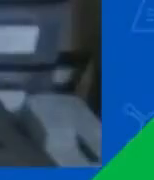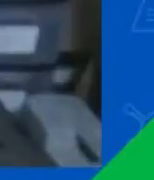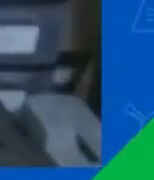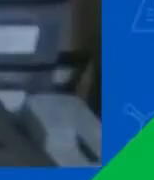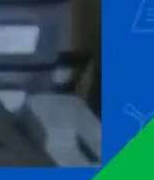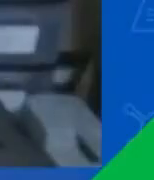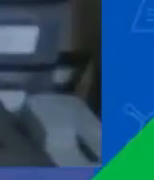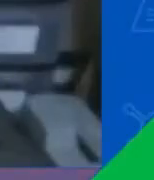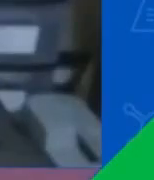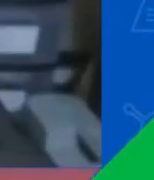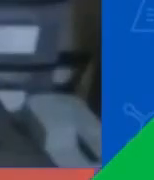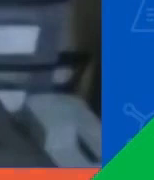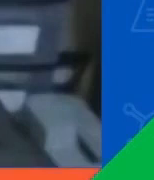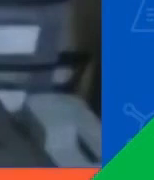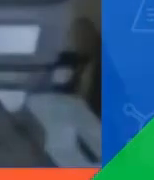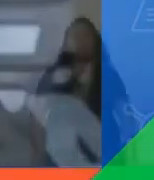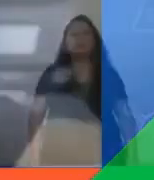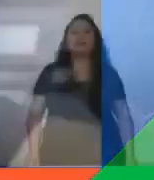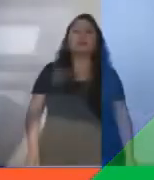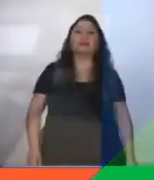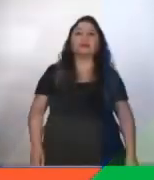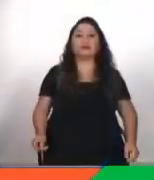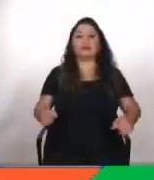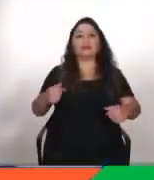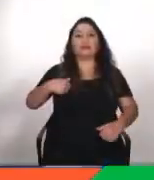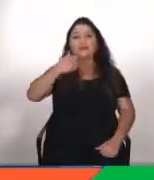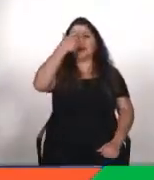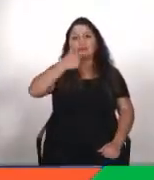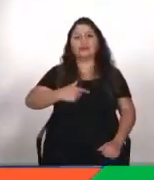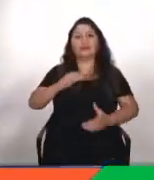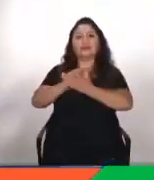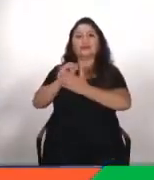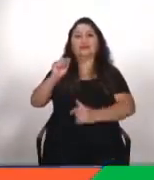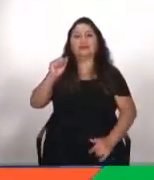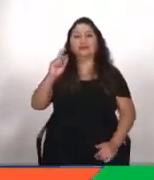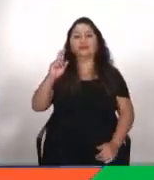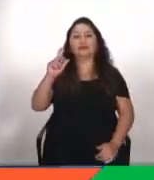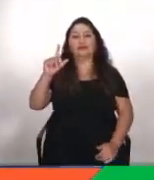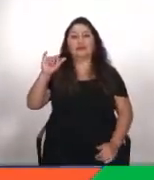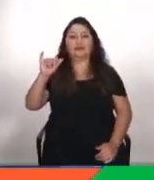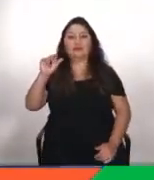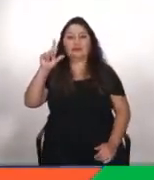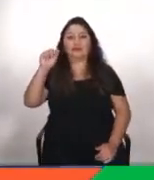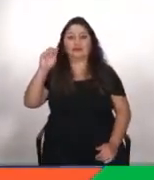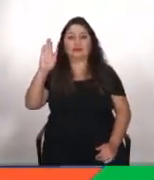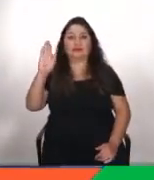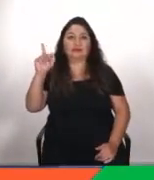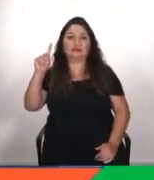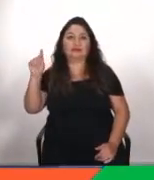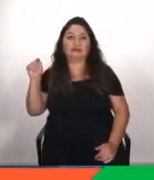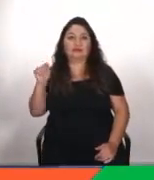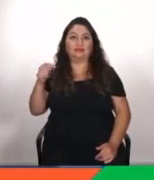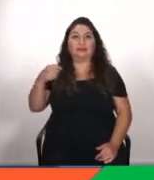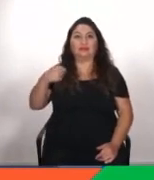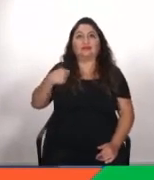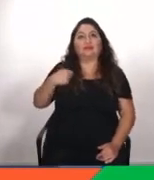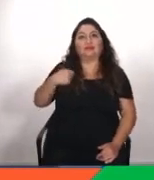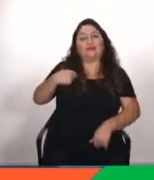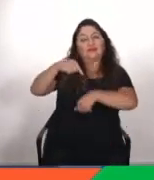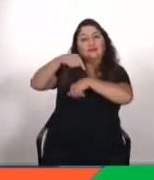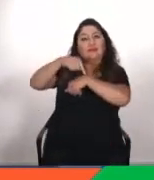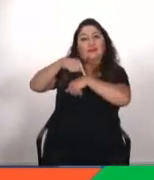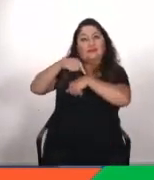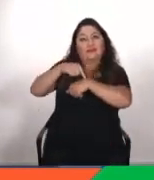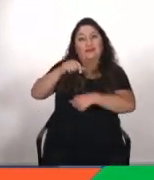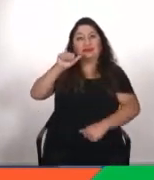Buenas tardes, soy Charlie Labs otra vez acá, con ya son las 6:02 de la tarde, hora chilena, y sigue Divulgacón, esta jornada